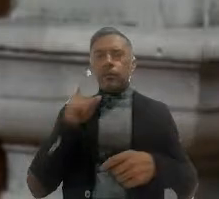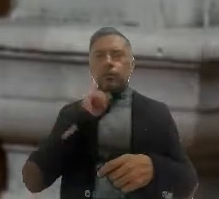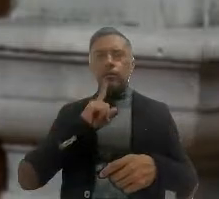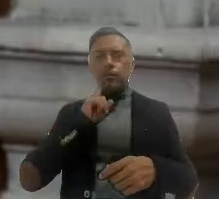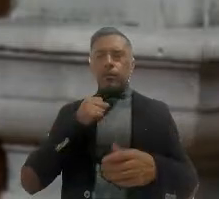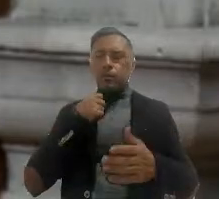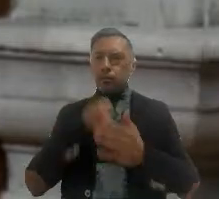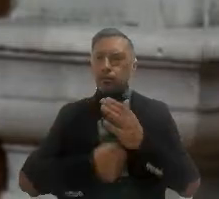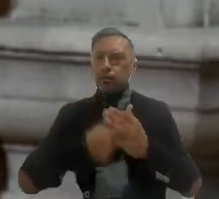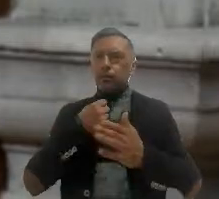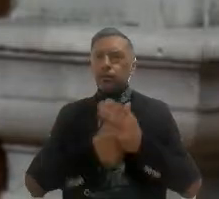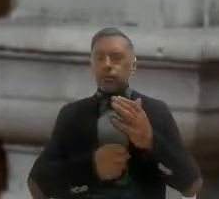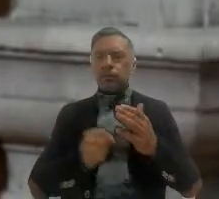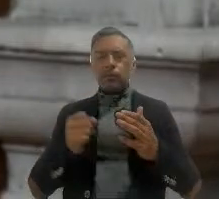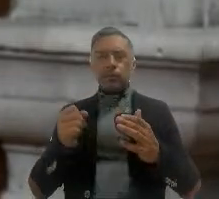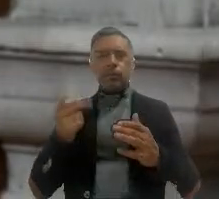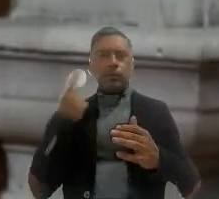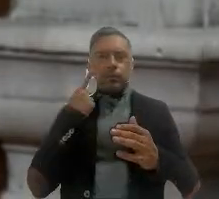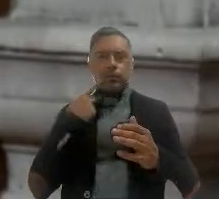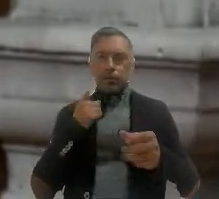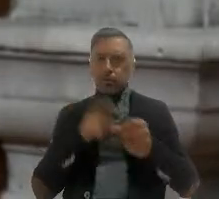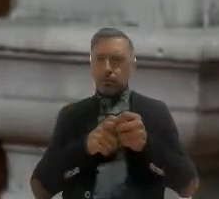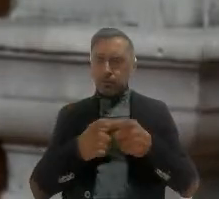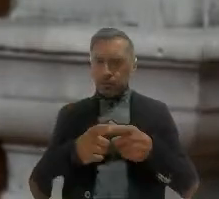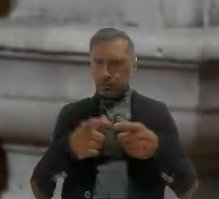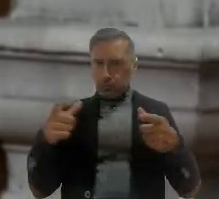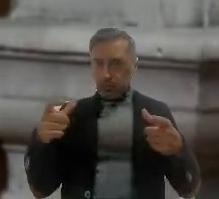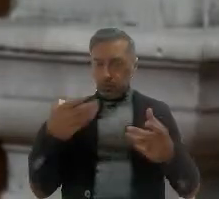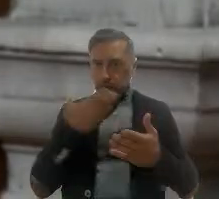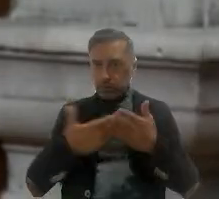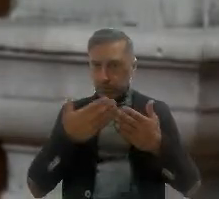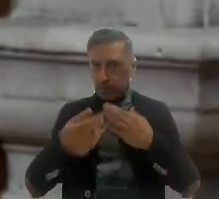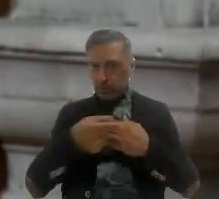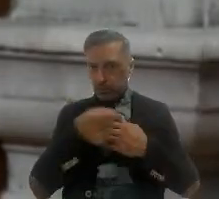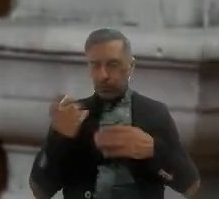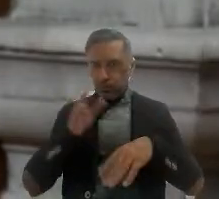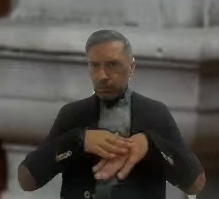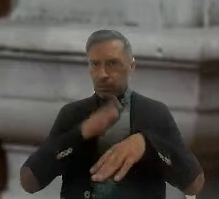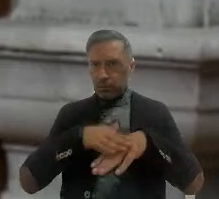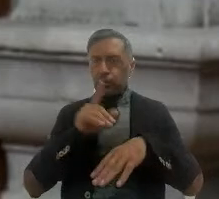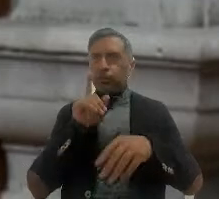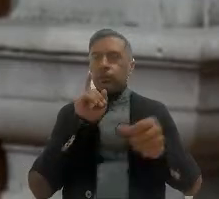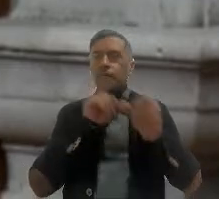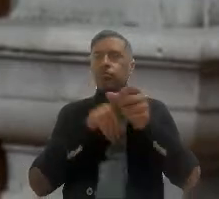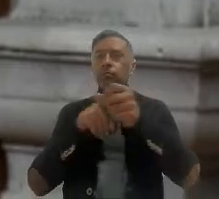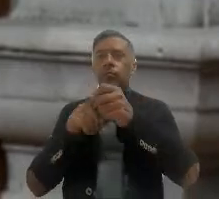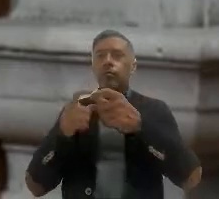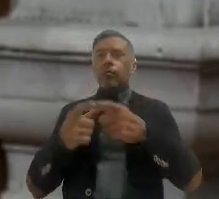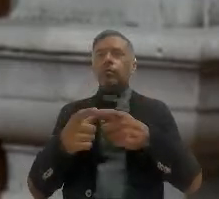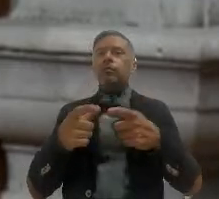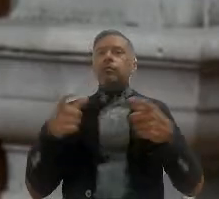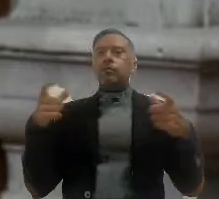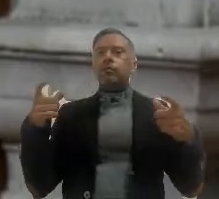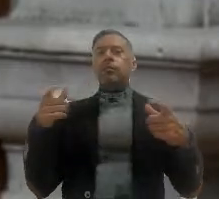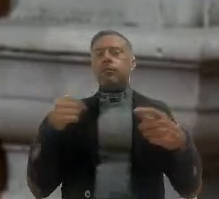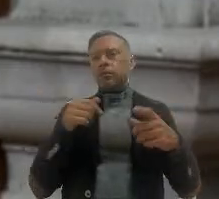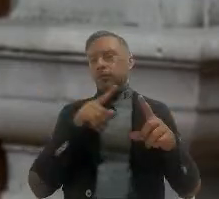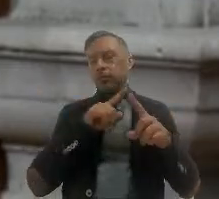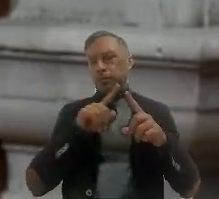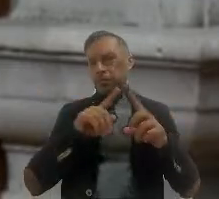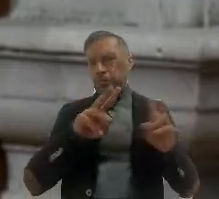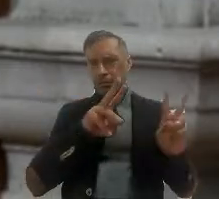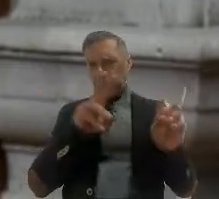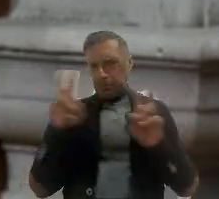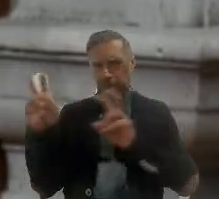mujeres y una creciente existencia de mayores espacios de toma de decisiones en todas las esferas